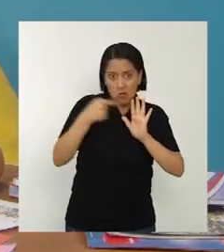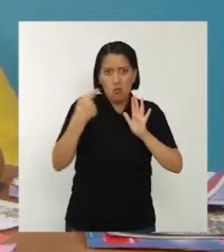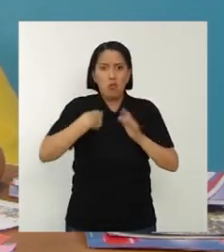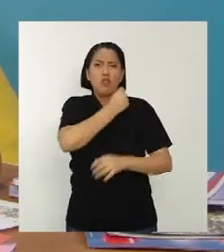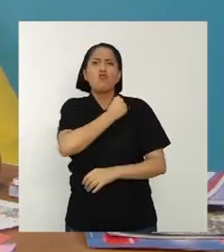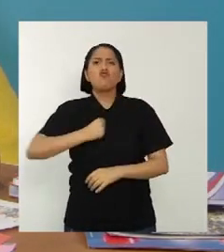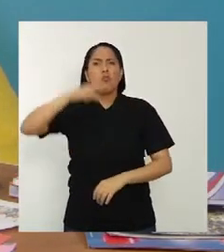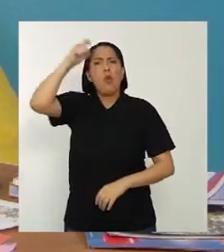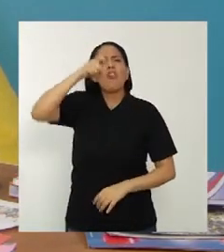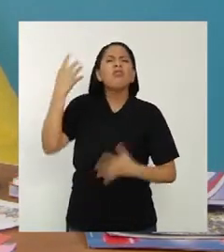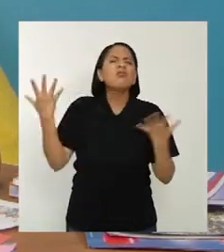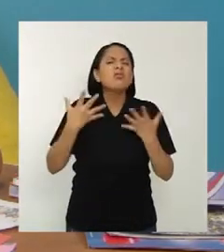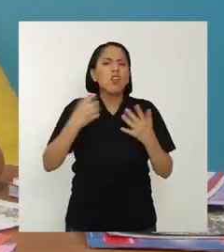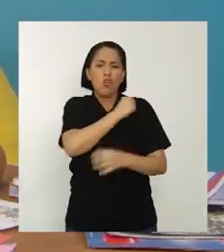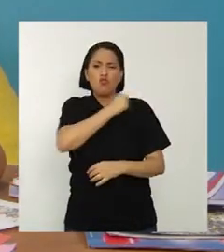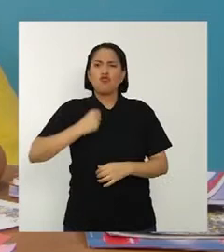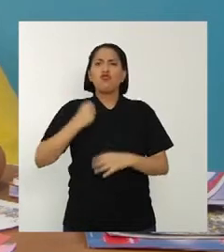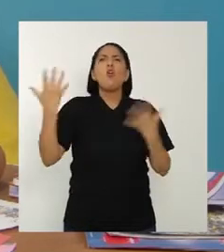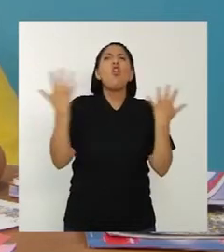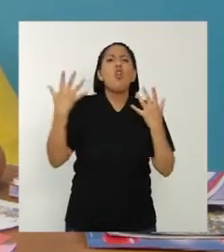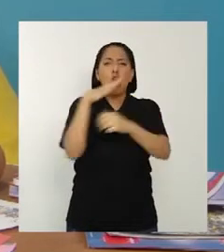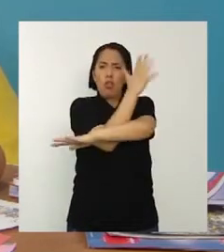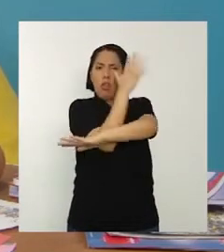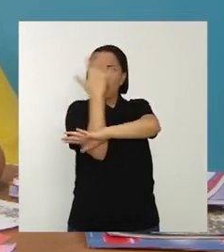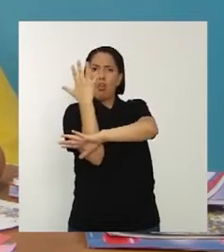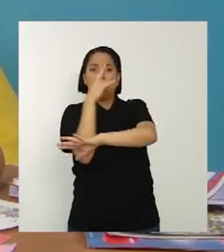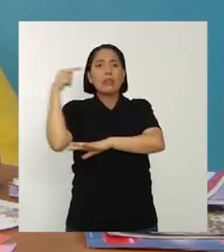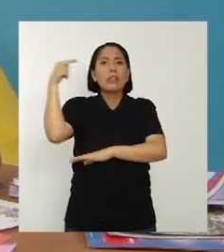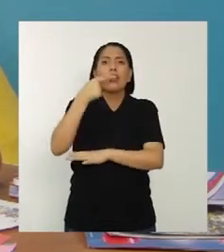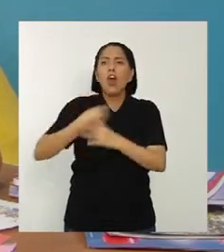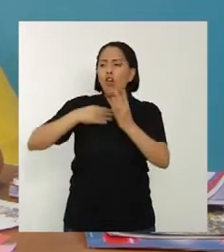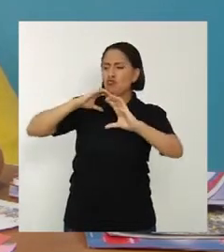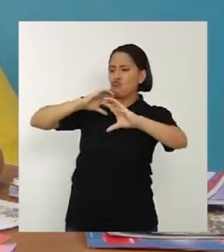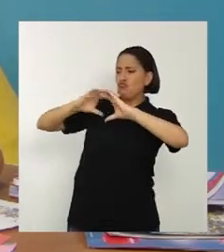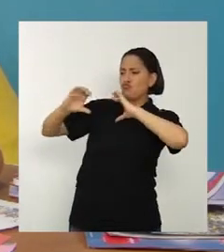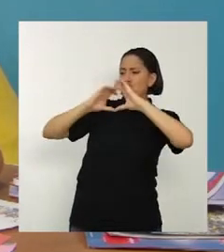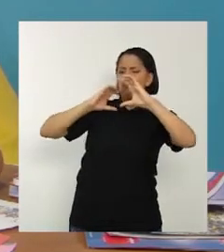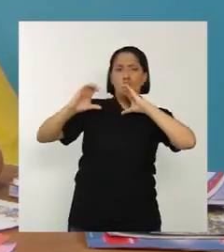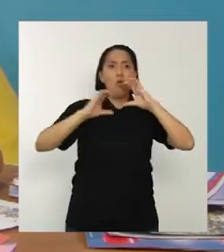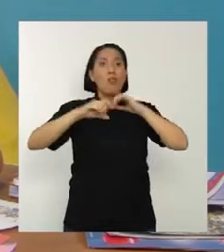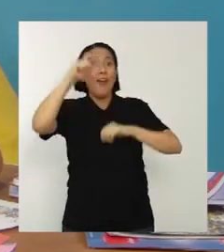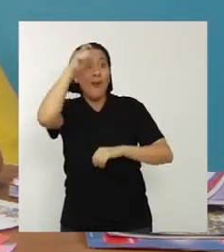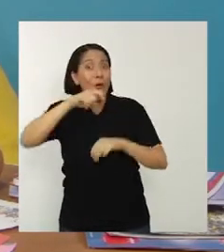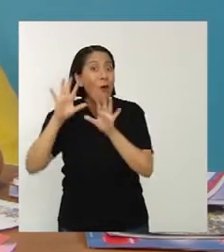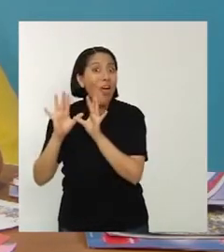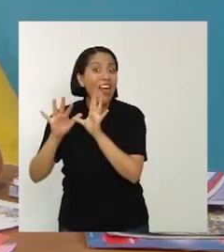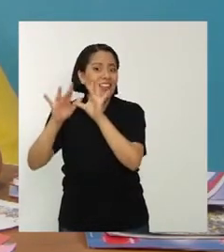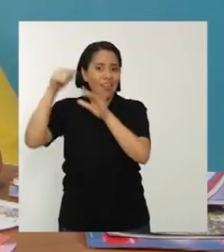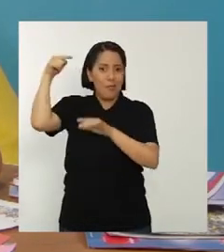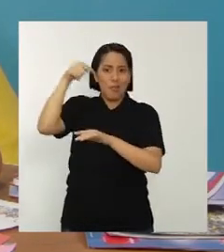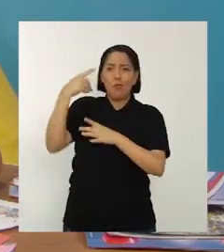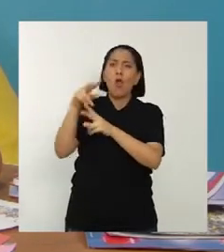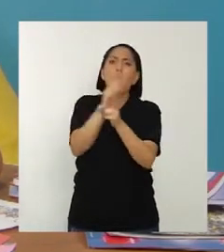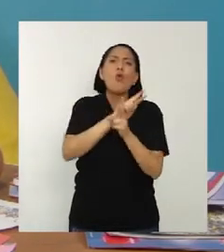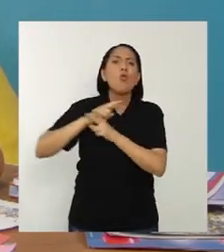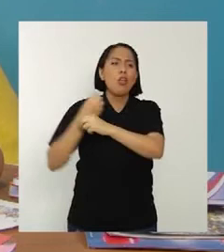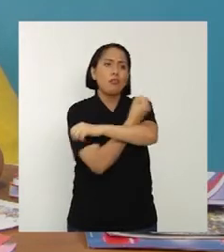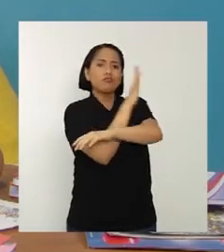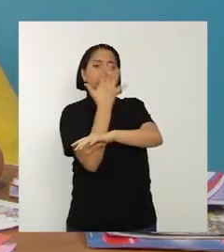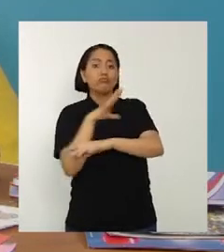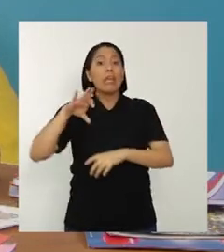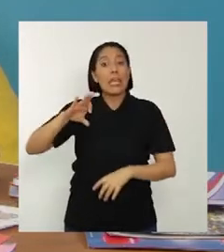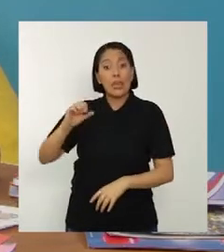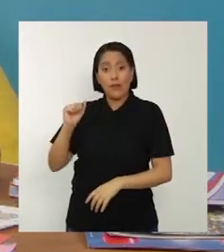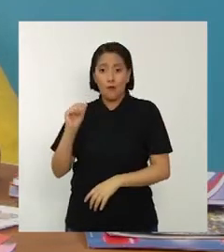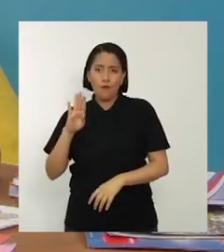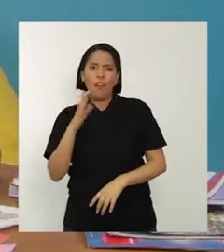mi proyecto. Super Loro es un superhéroe de la selva amazónica que tiene el poder de comunicarse con las aves y aliarse con ellas para salvar el